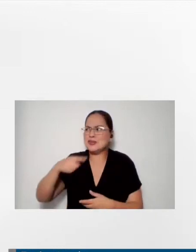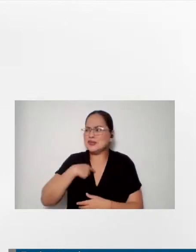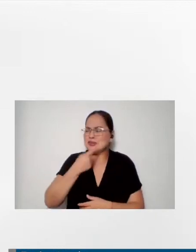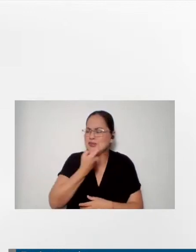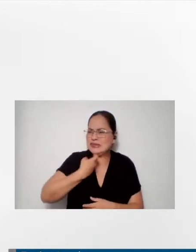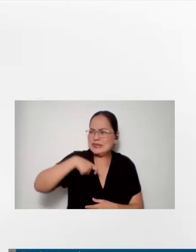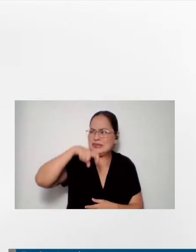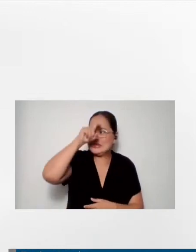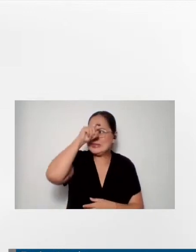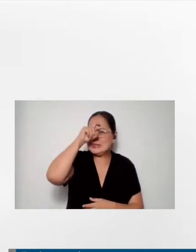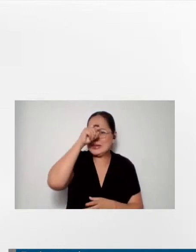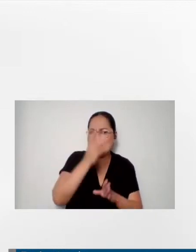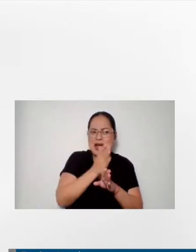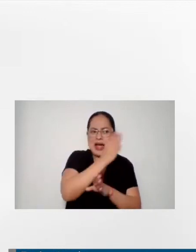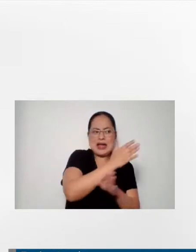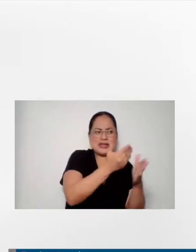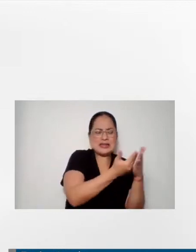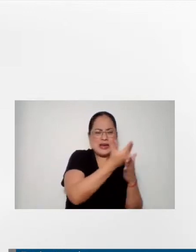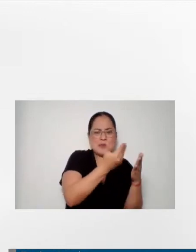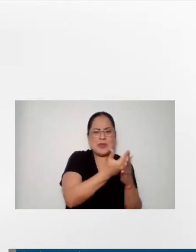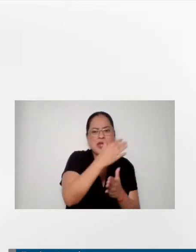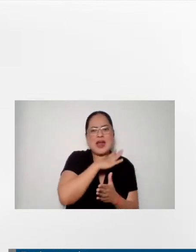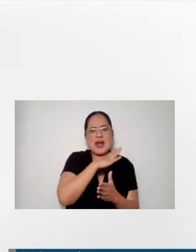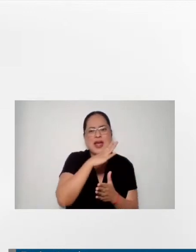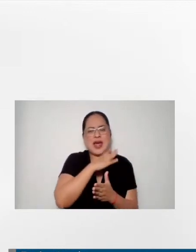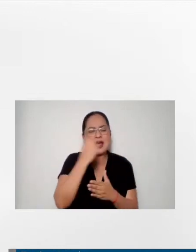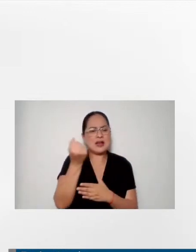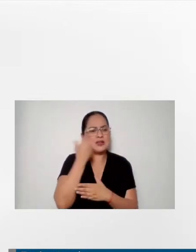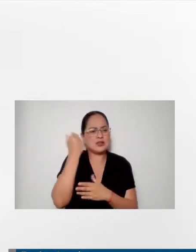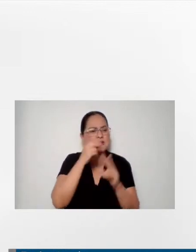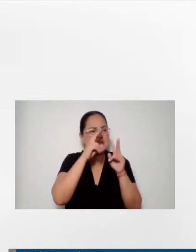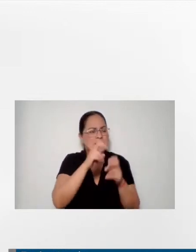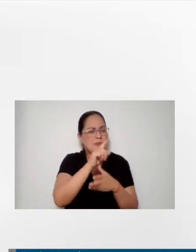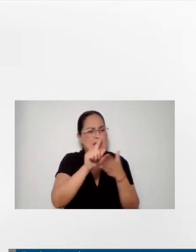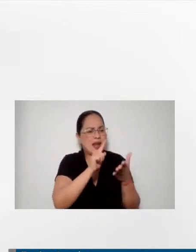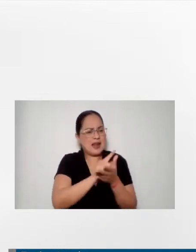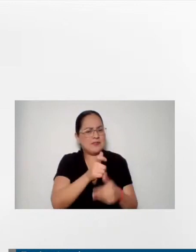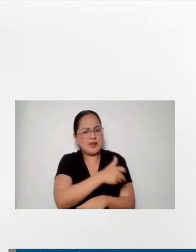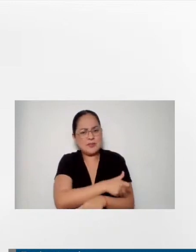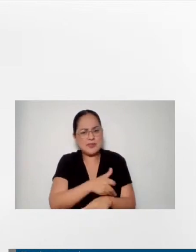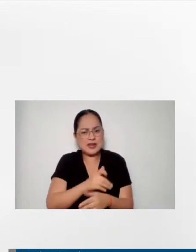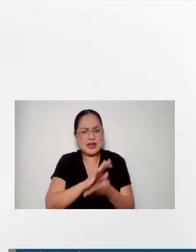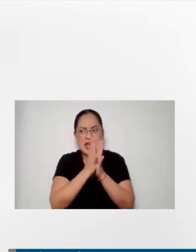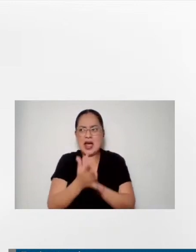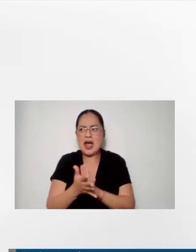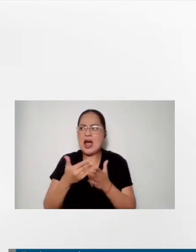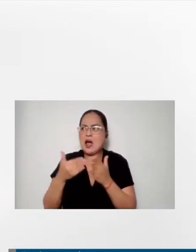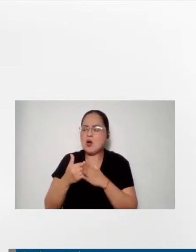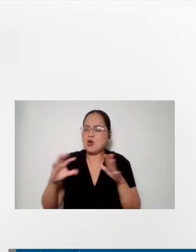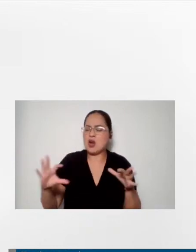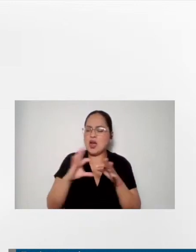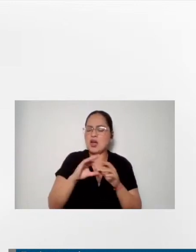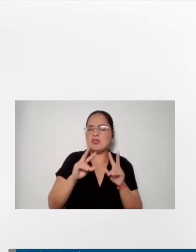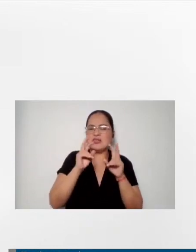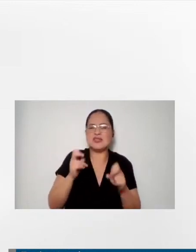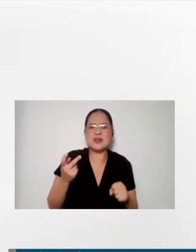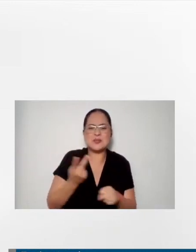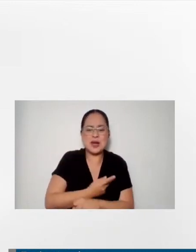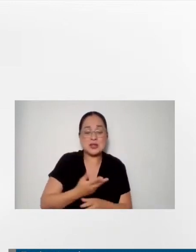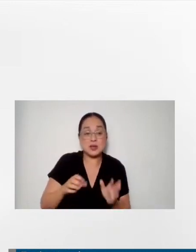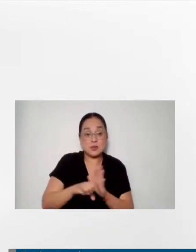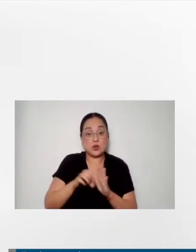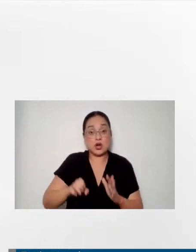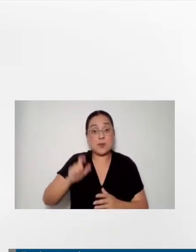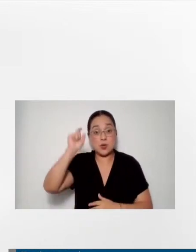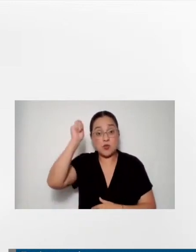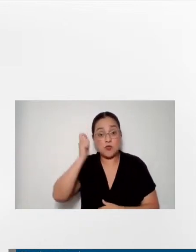en la mañana teníamos la conferencia sobre el giro empírico en el derecho de familia, ¿no? Y creo que me quedé con ese tema sobre, por ejemplo, el incumplimiento de